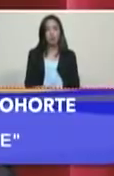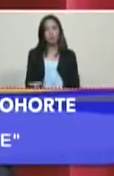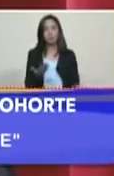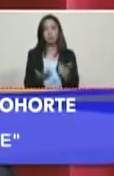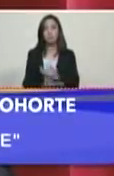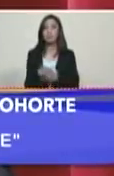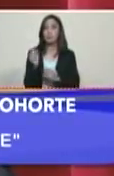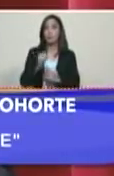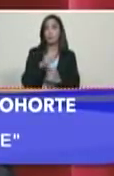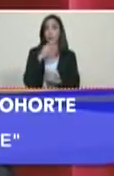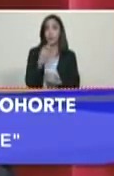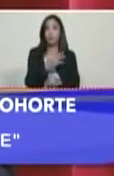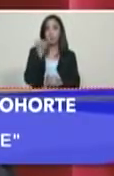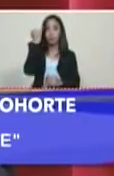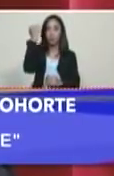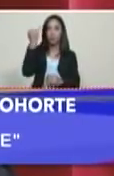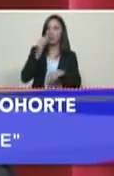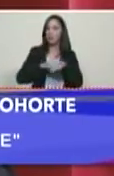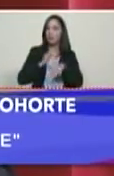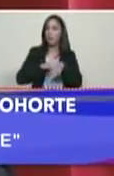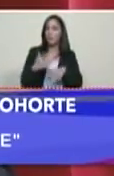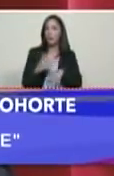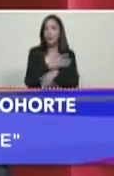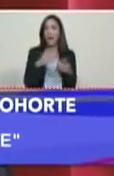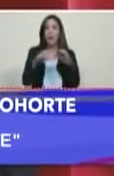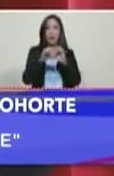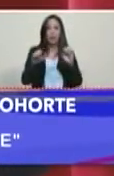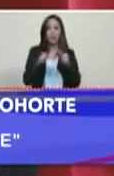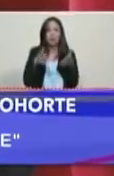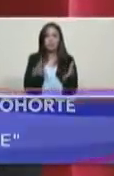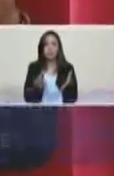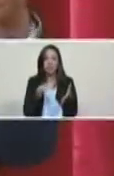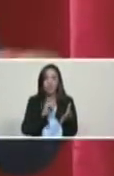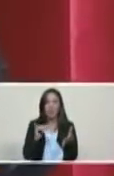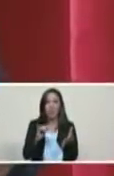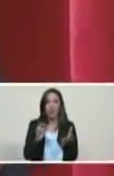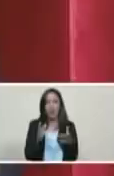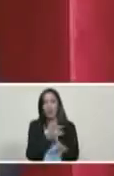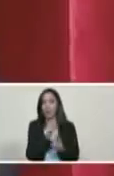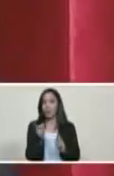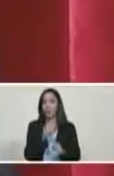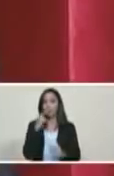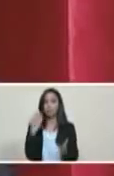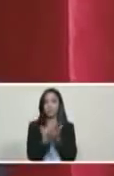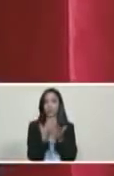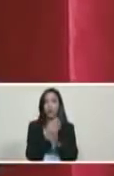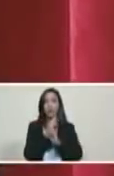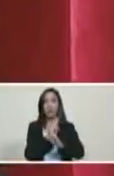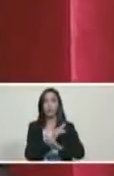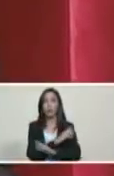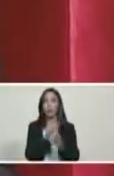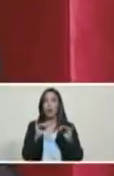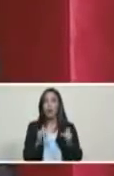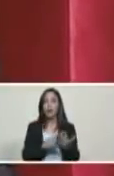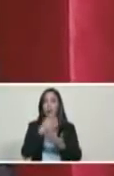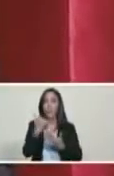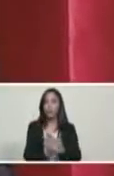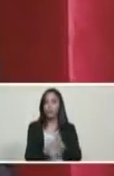la ideología, porque la educación no es neutra, la educación responde a un proyecto de Estado.